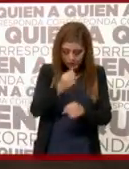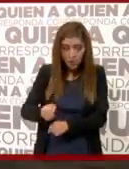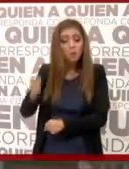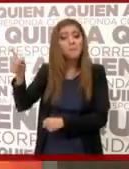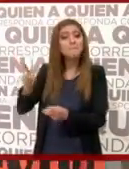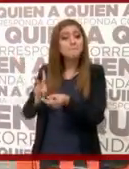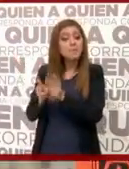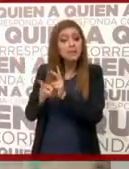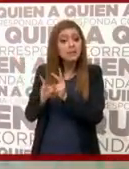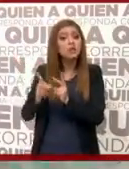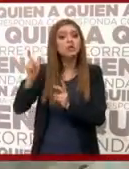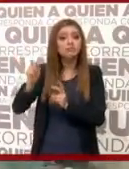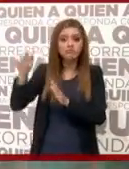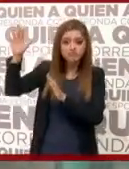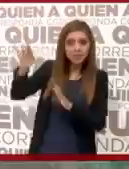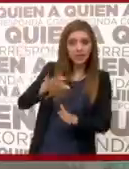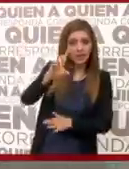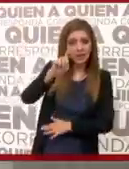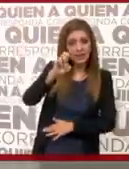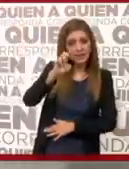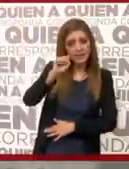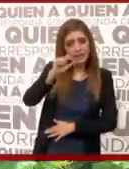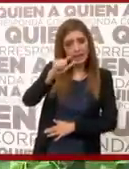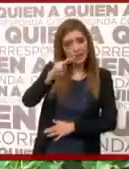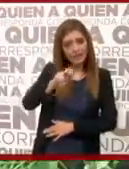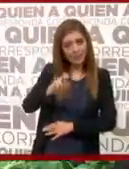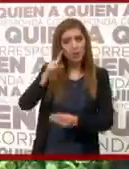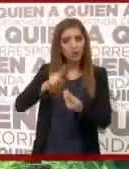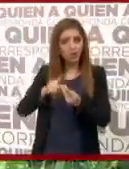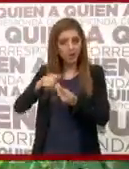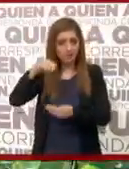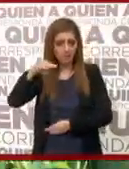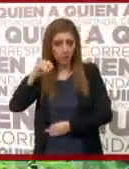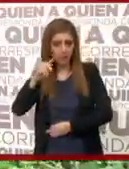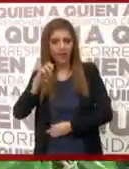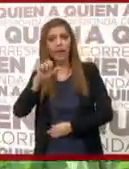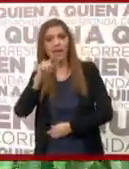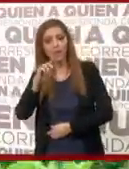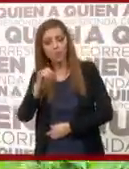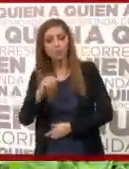nos mostraron un deslave en la calle Monte Alto. Construyen esta calle